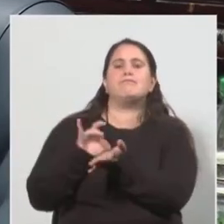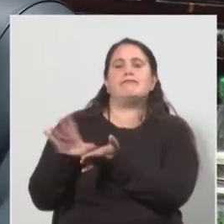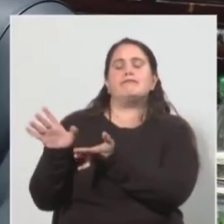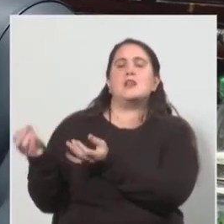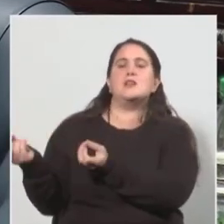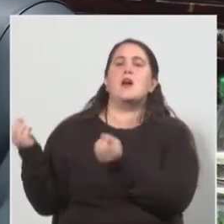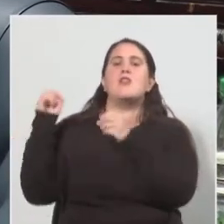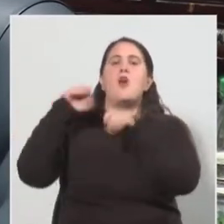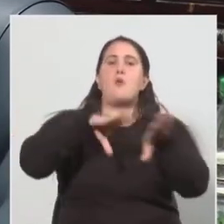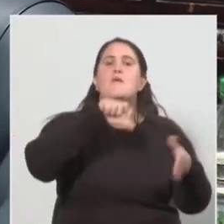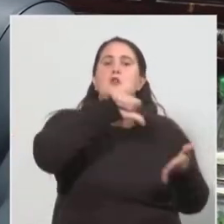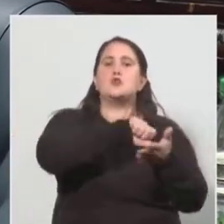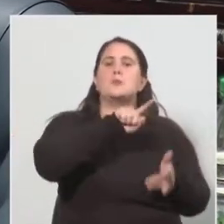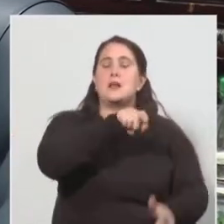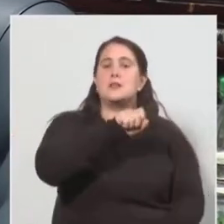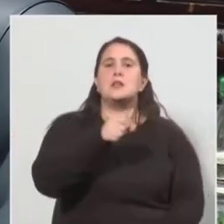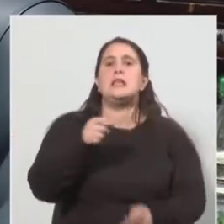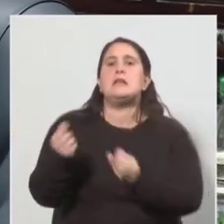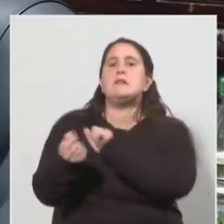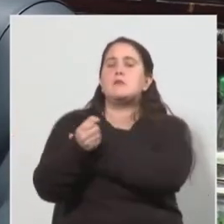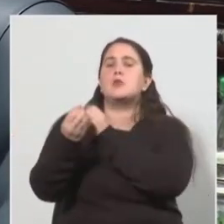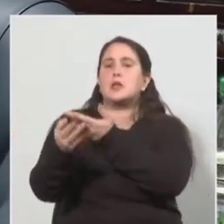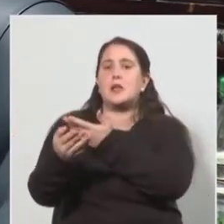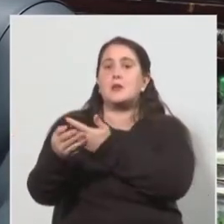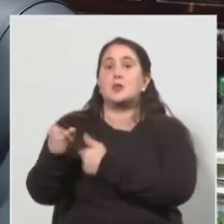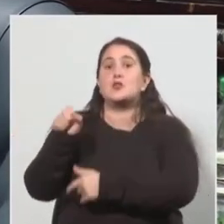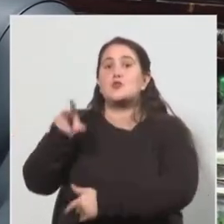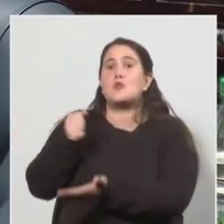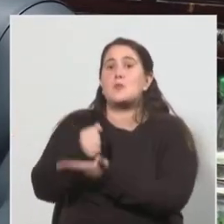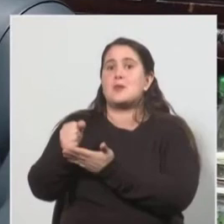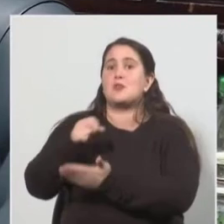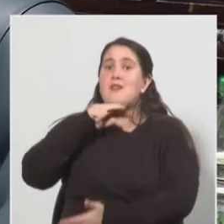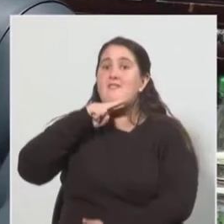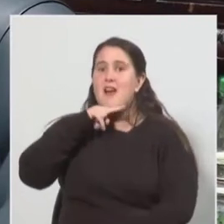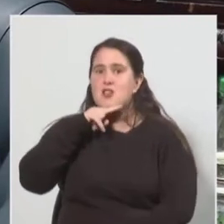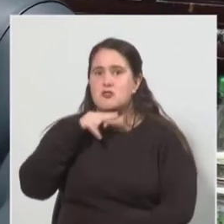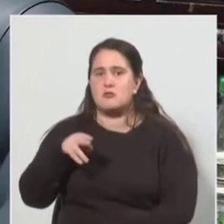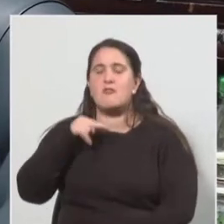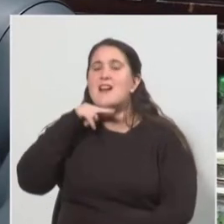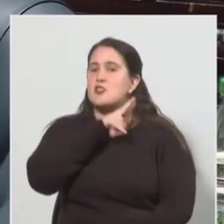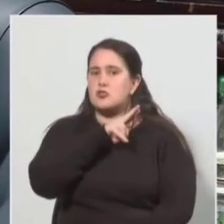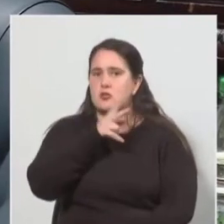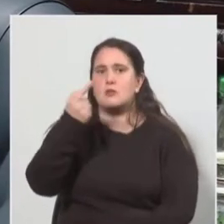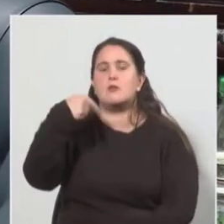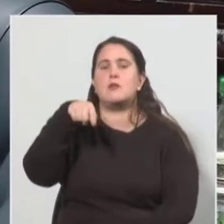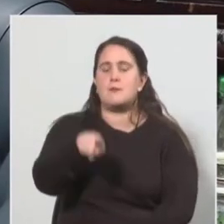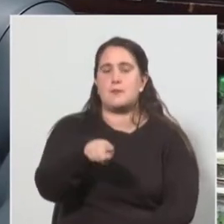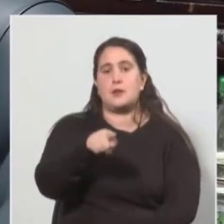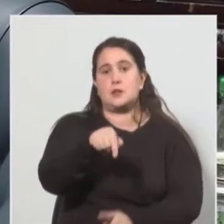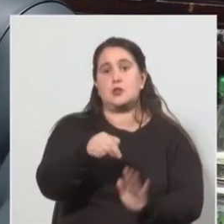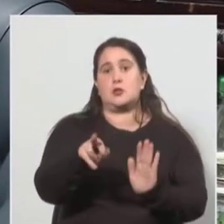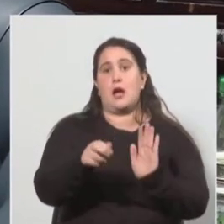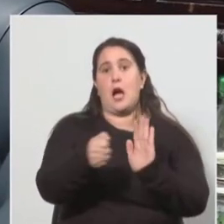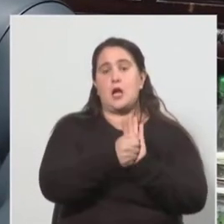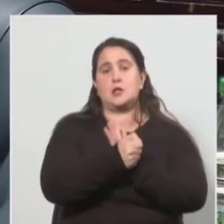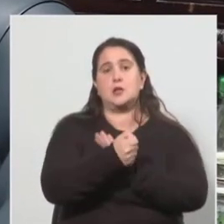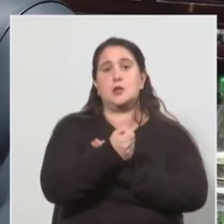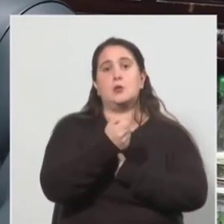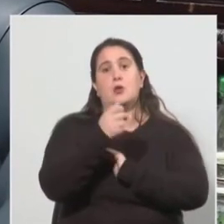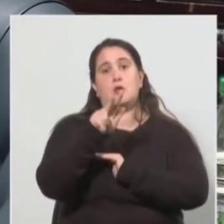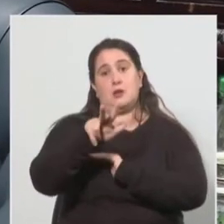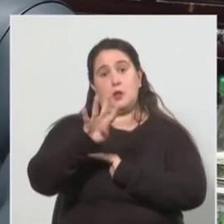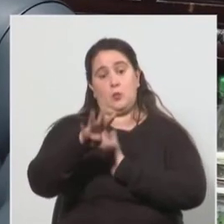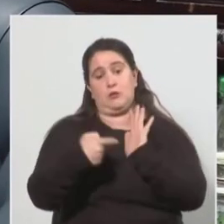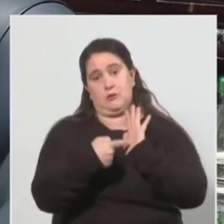portar un pasaporte falso. Su situación parece ajustarse bastante a lo previsto por el artículo